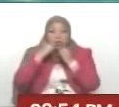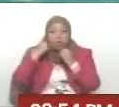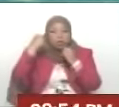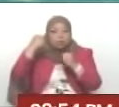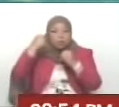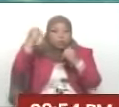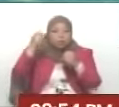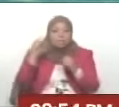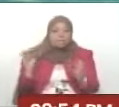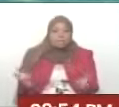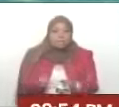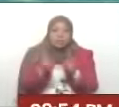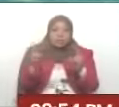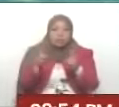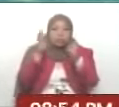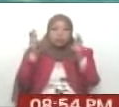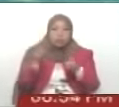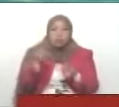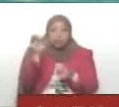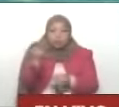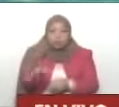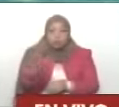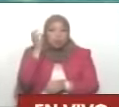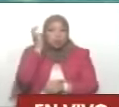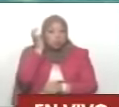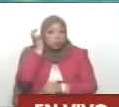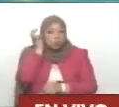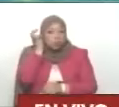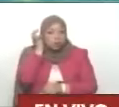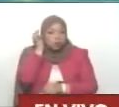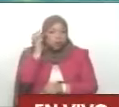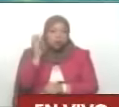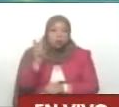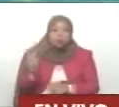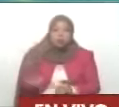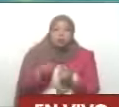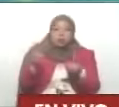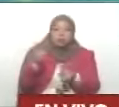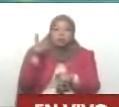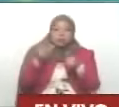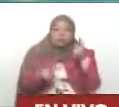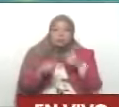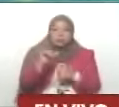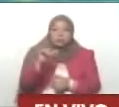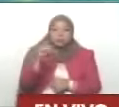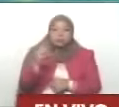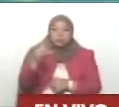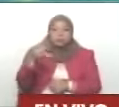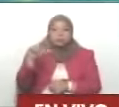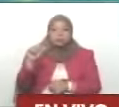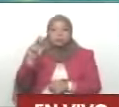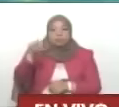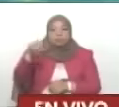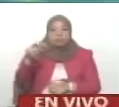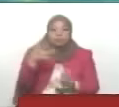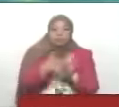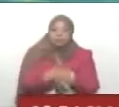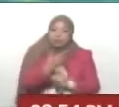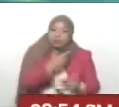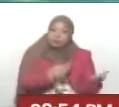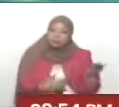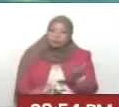de La Victoria, verdaderamente de La Victoria, Yolanda Soler. Yolanda, bienvenida.